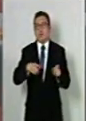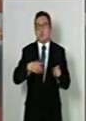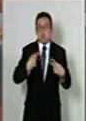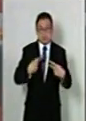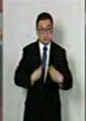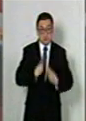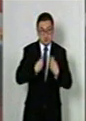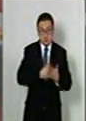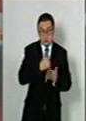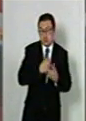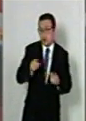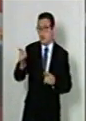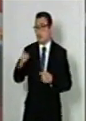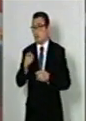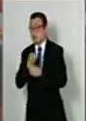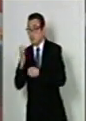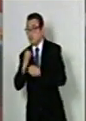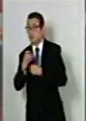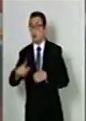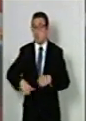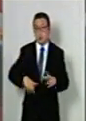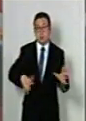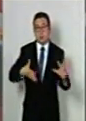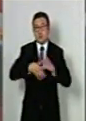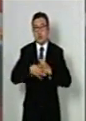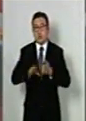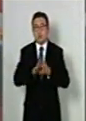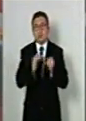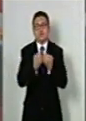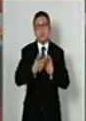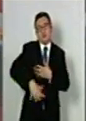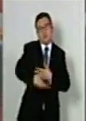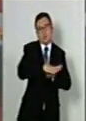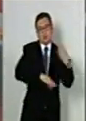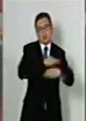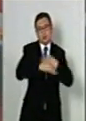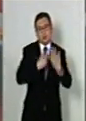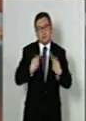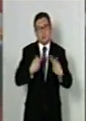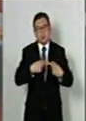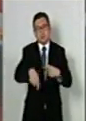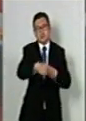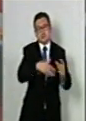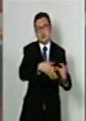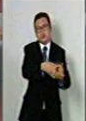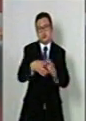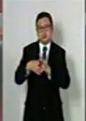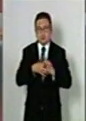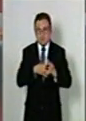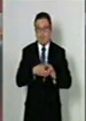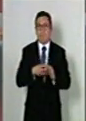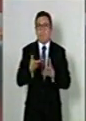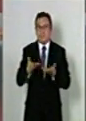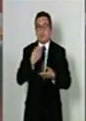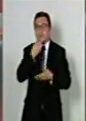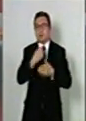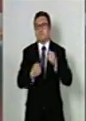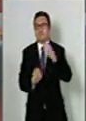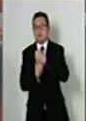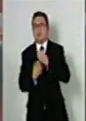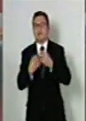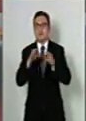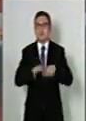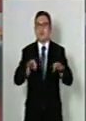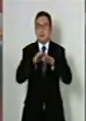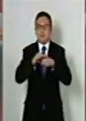ciudadanos, sino entre ciudadanos y entre personas no estatales. La base esencial de las